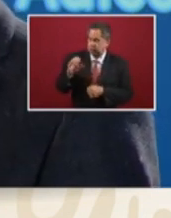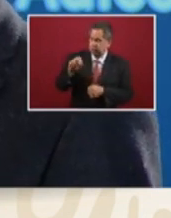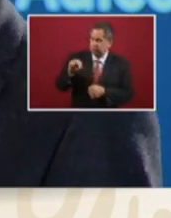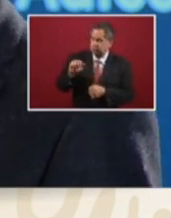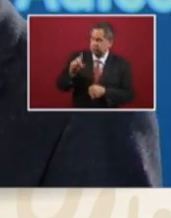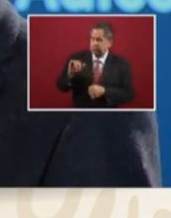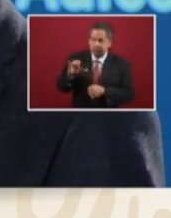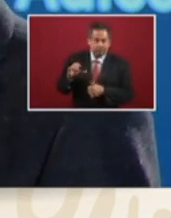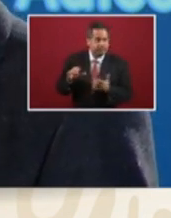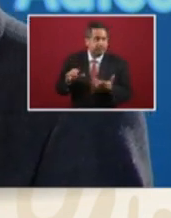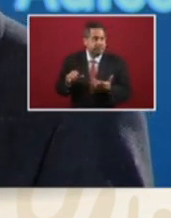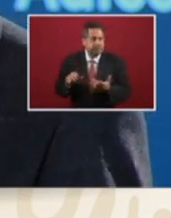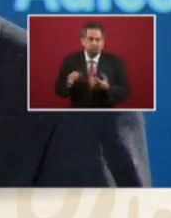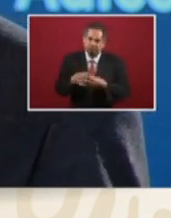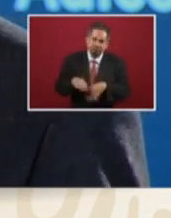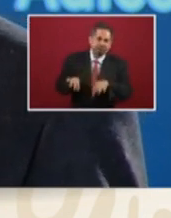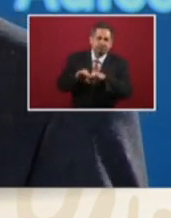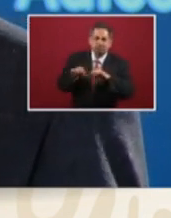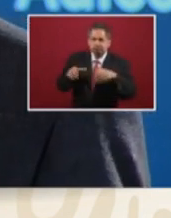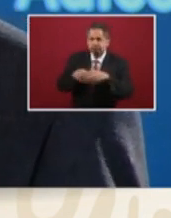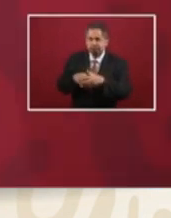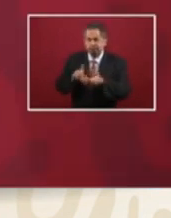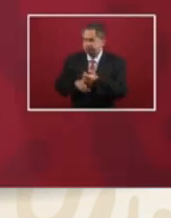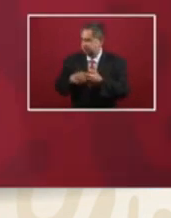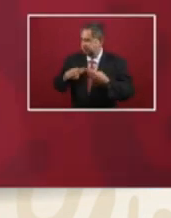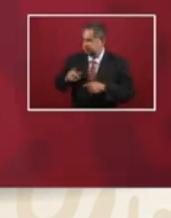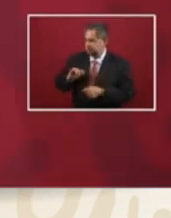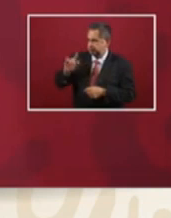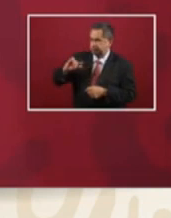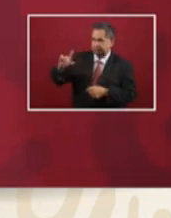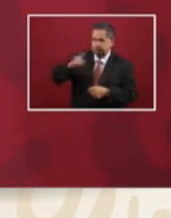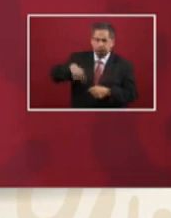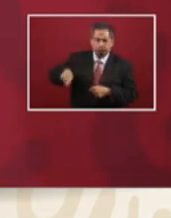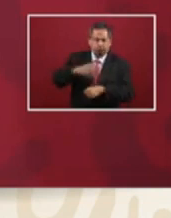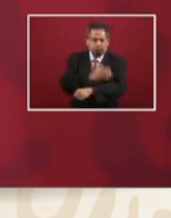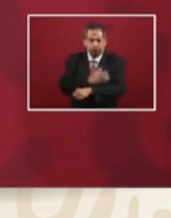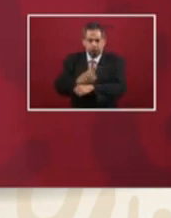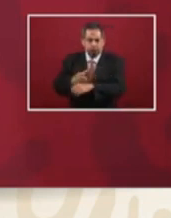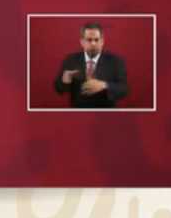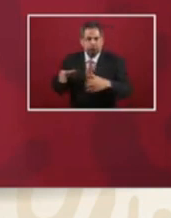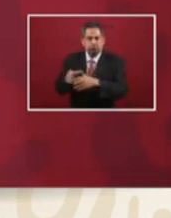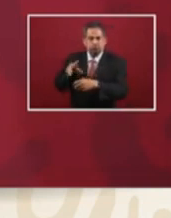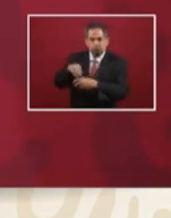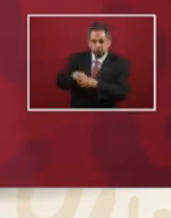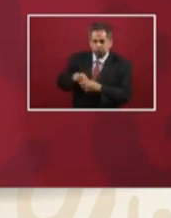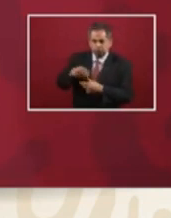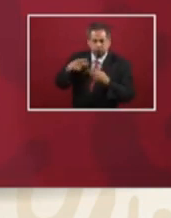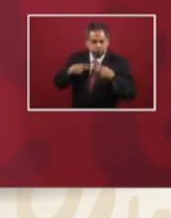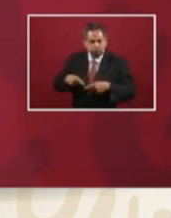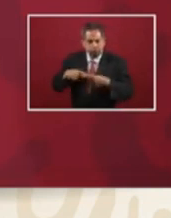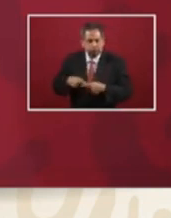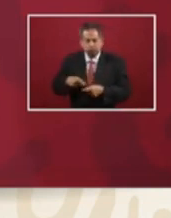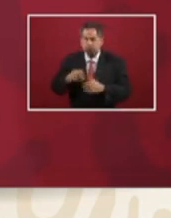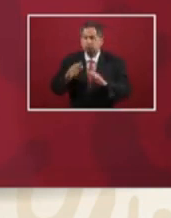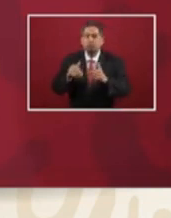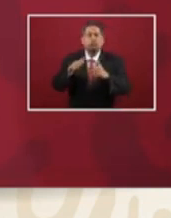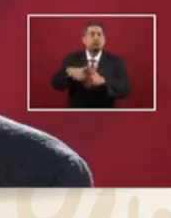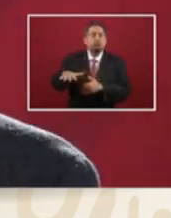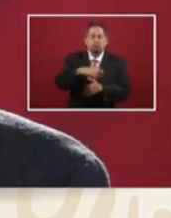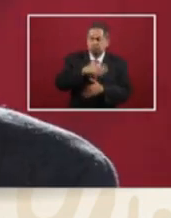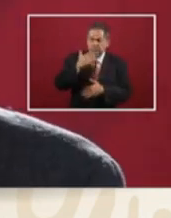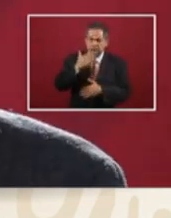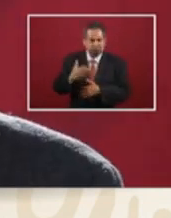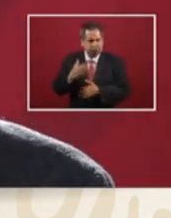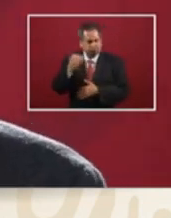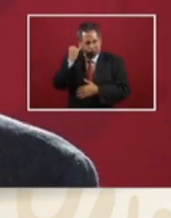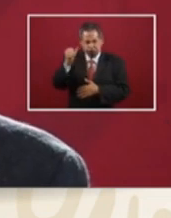un capital humano muy importante, muy valioso. Los compañeros que están dentro de la comisión son ciudadanos y ciudadanas que traen muy puestas